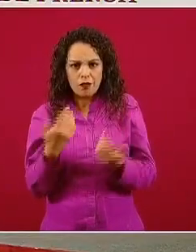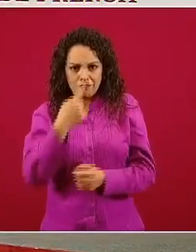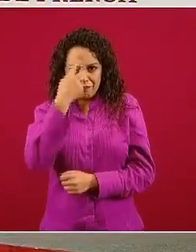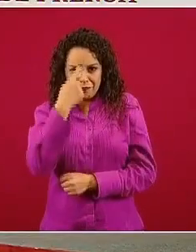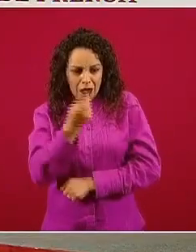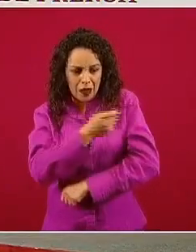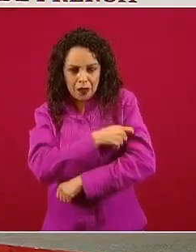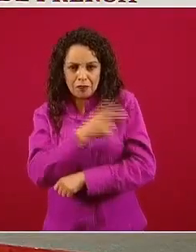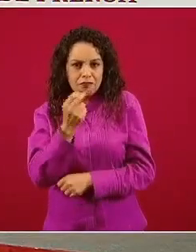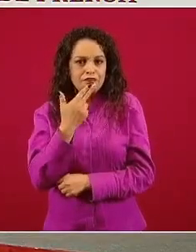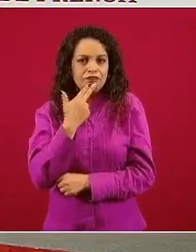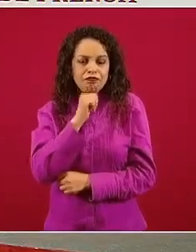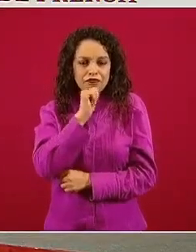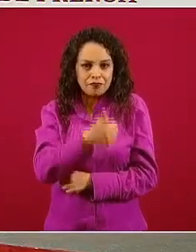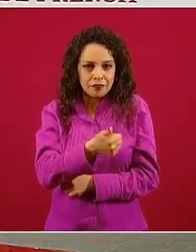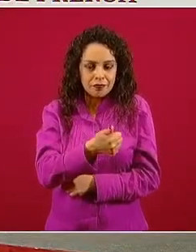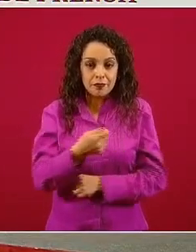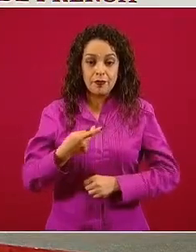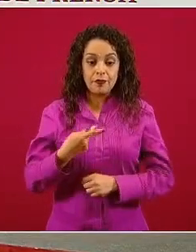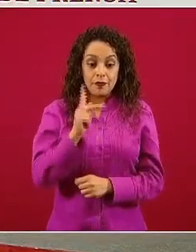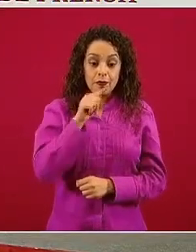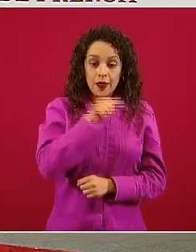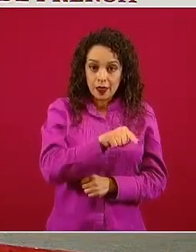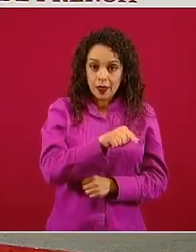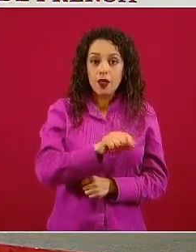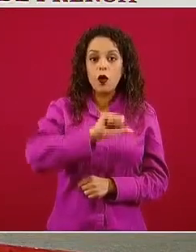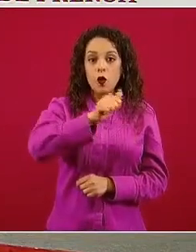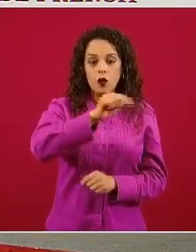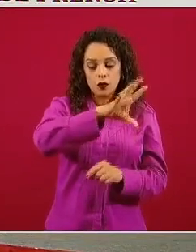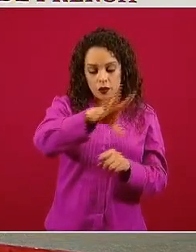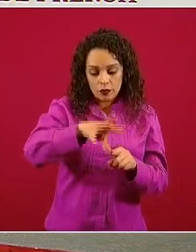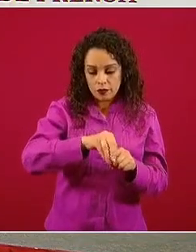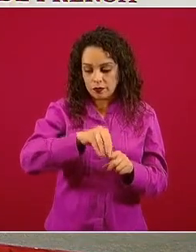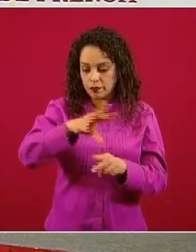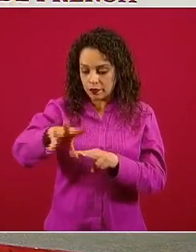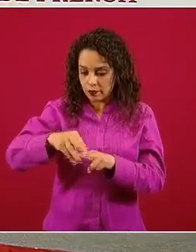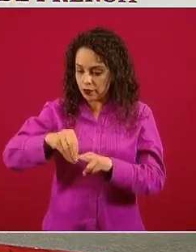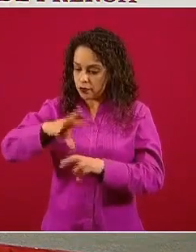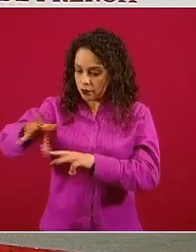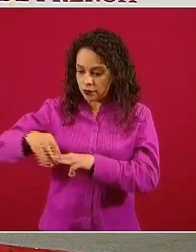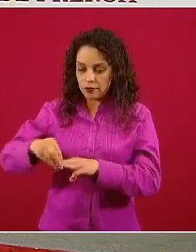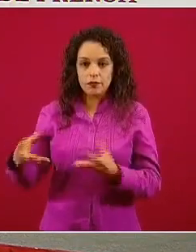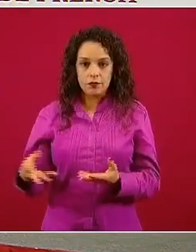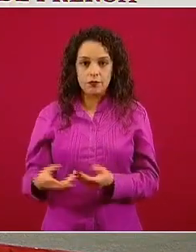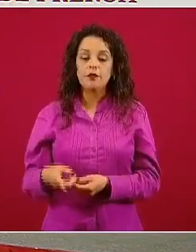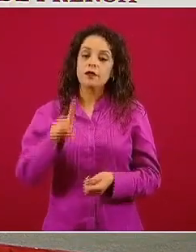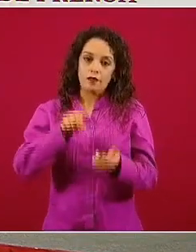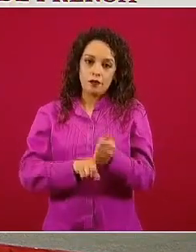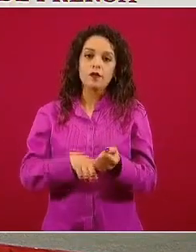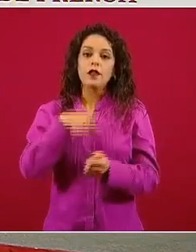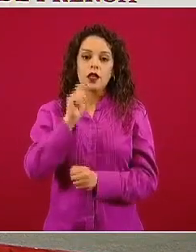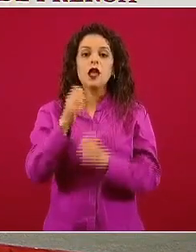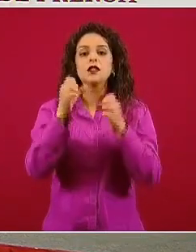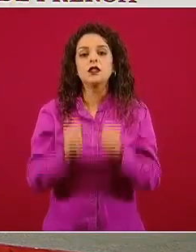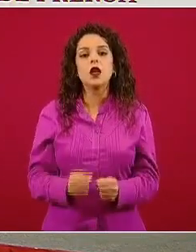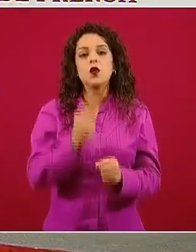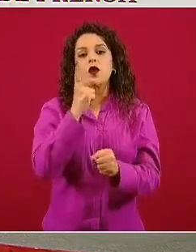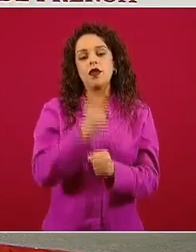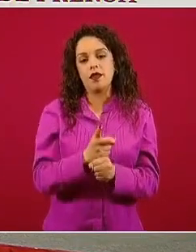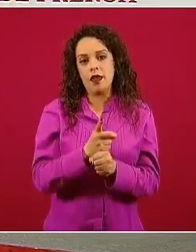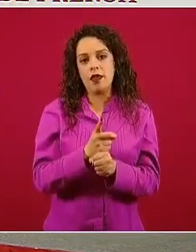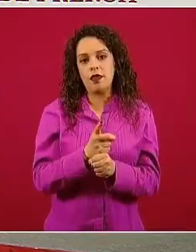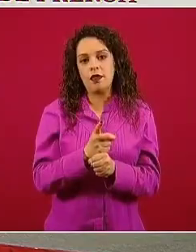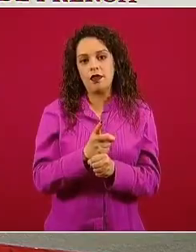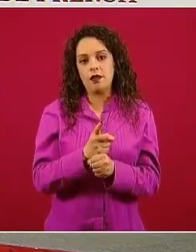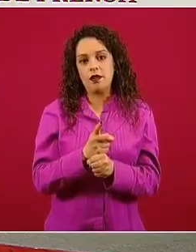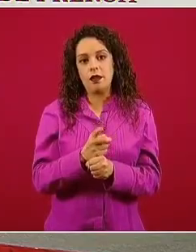¿verdad? Pero a esto viene un complemento que es precisamente el de seguridad. Y el de seguridad tiene que ver no solo